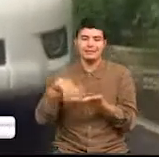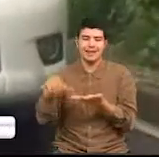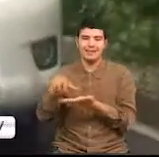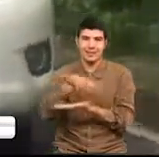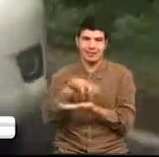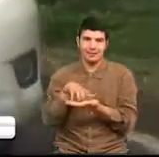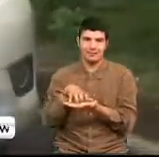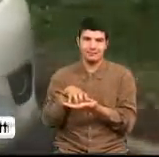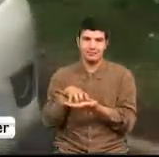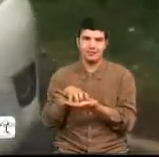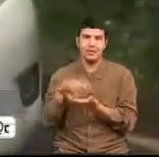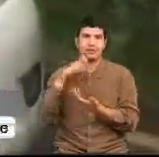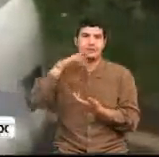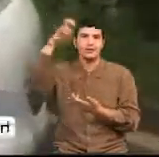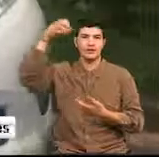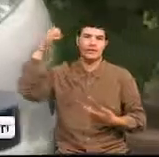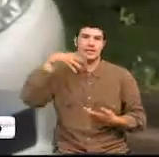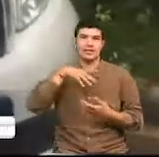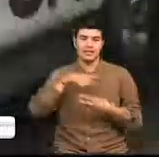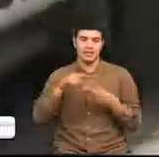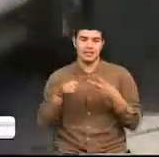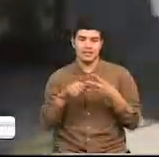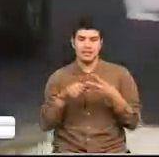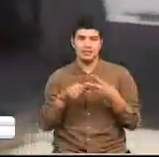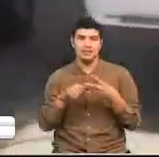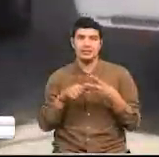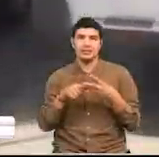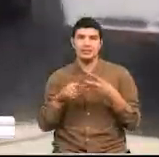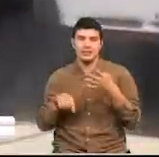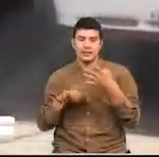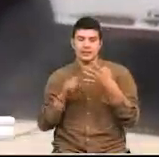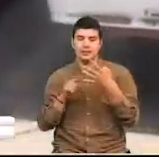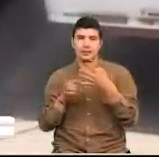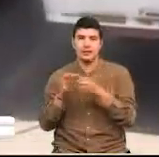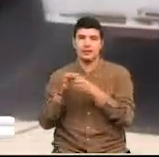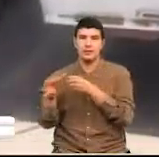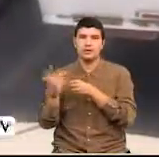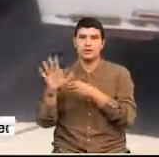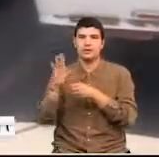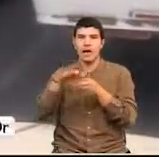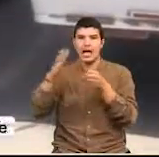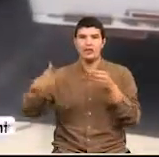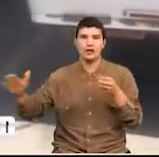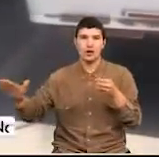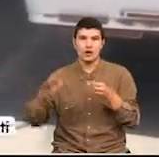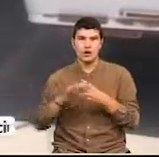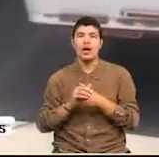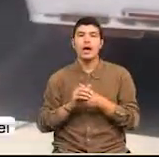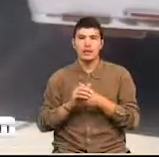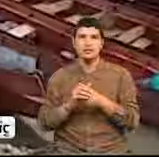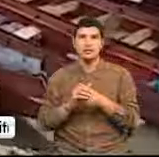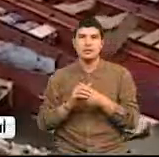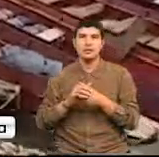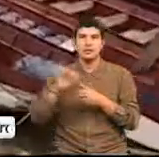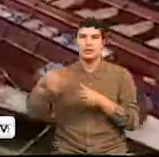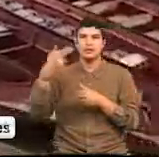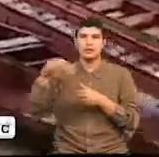el departamento del Norte de Santander, tiene un municipio de Antioquia, tiene, que es